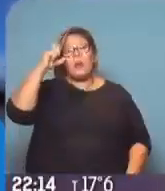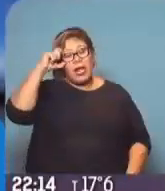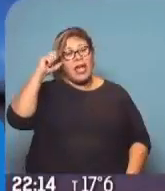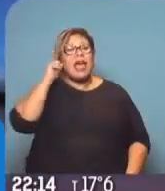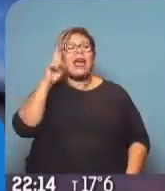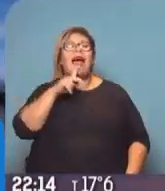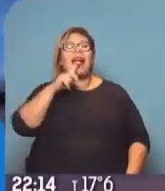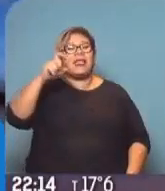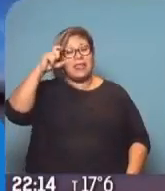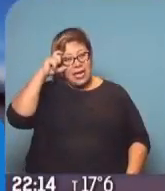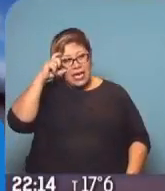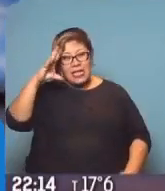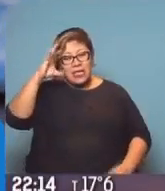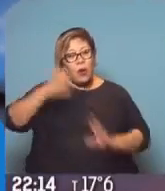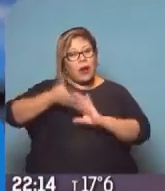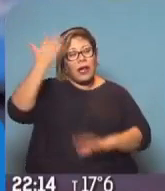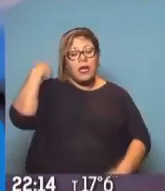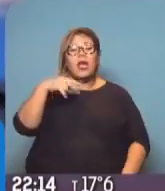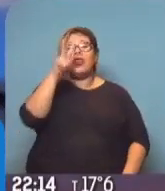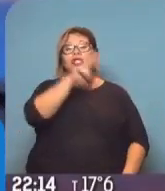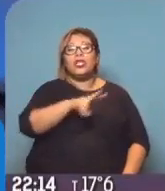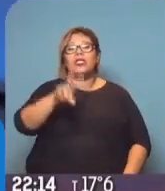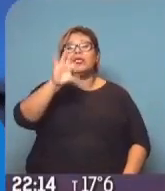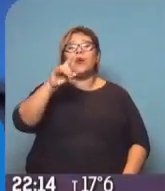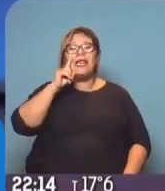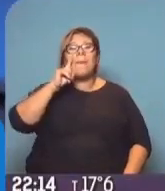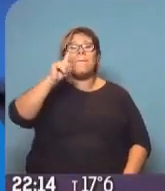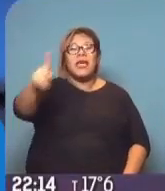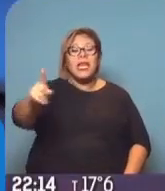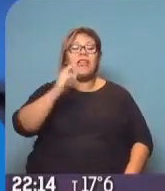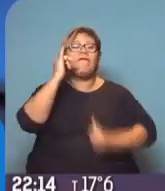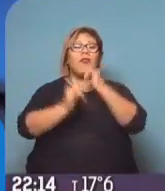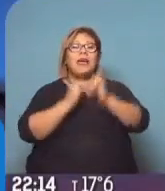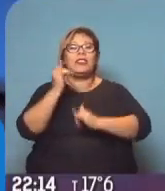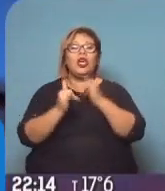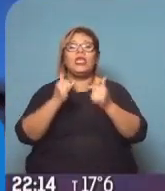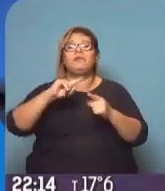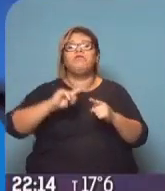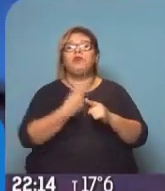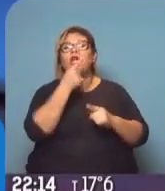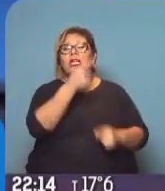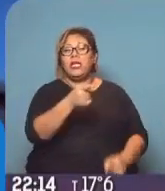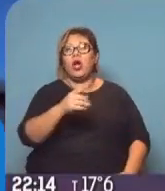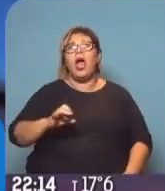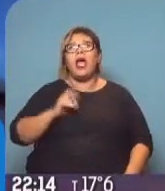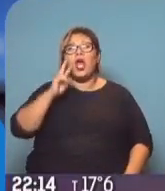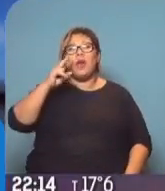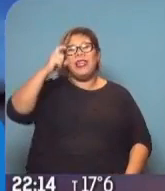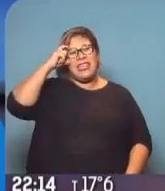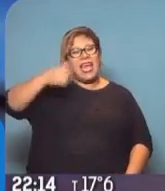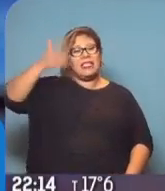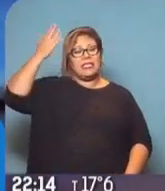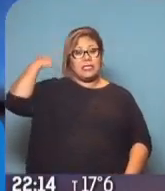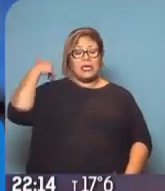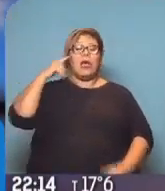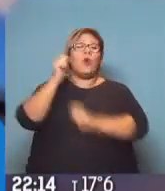de 250.000 cables diplomáticos en el 2010, que le habría pasado la oficial de inteligencia Chelsea Manning.